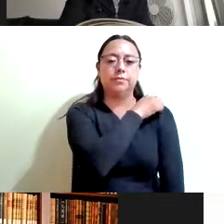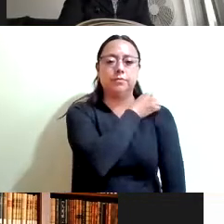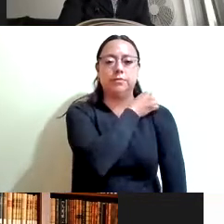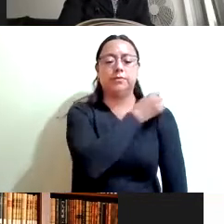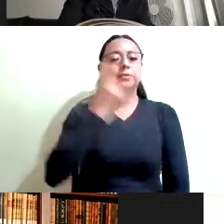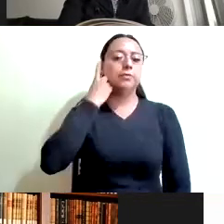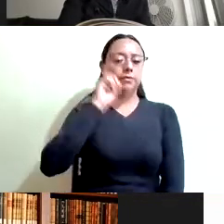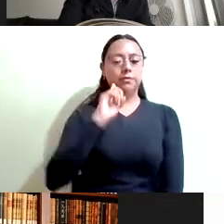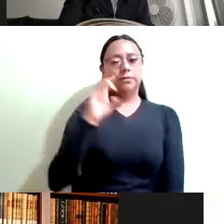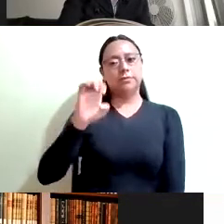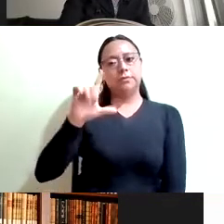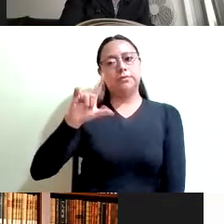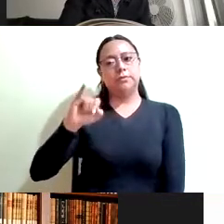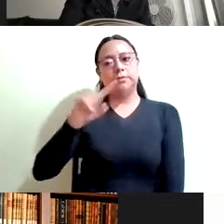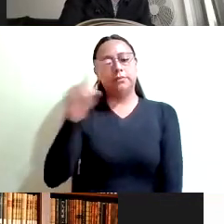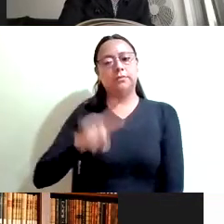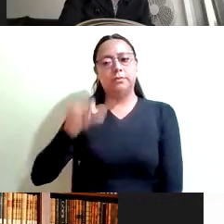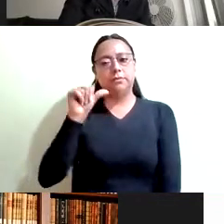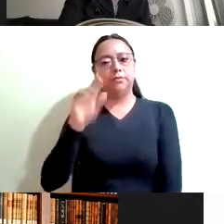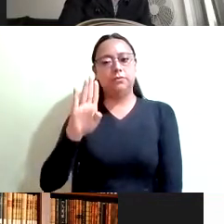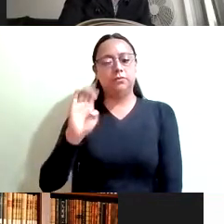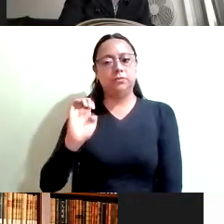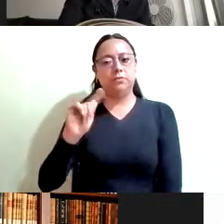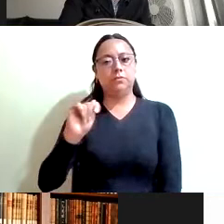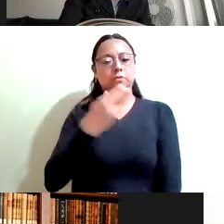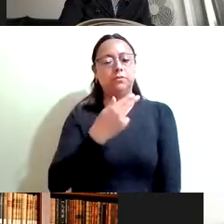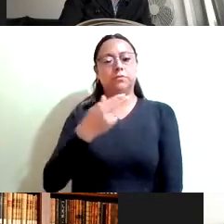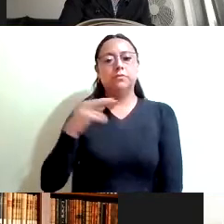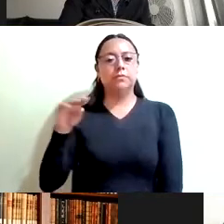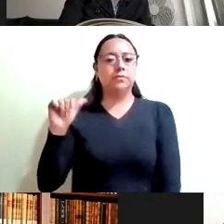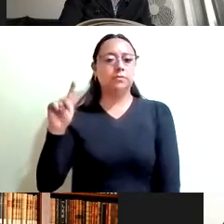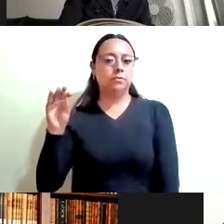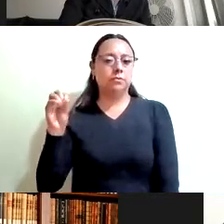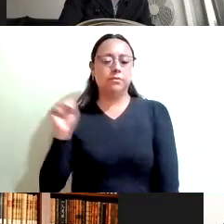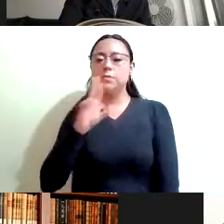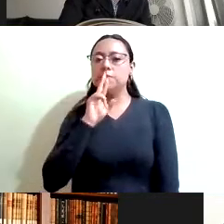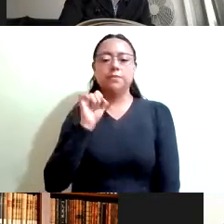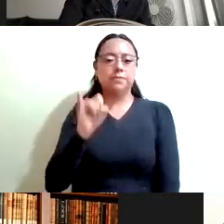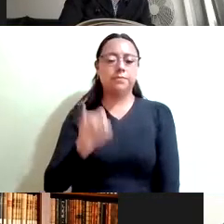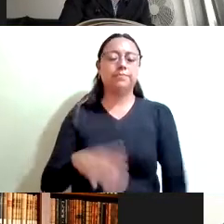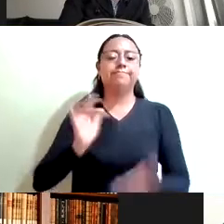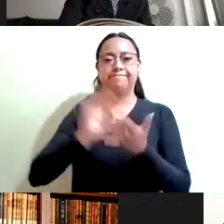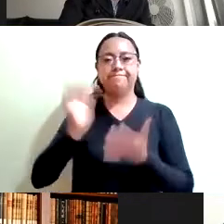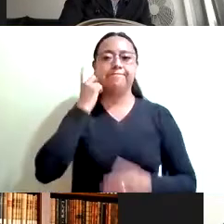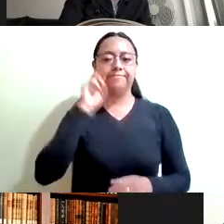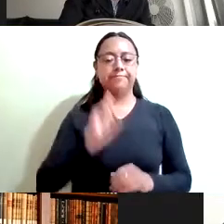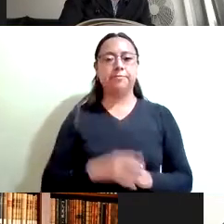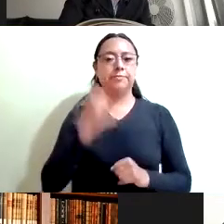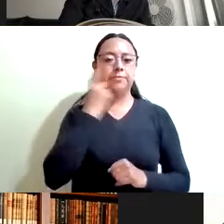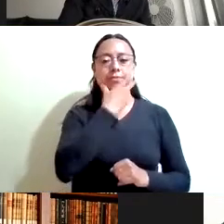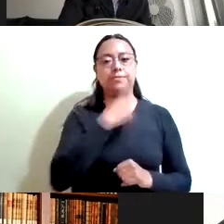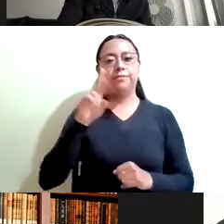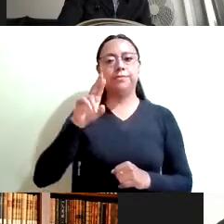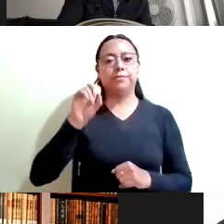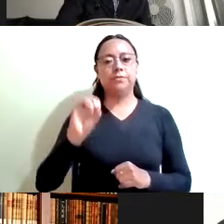Diputada Elizabeth Mateos Hernández. Elizabeth Mateos, a favor. Gracias, diputada. Diputado Royfi